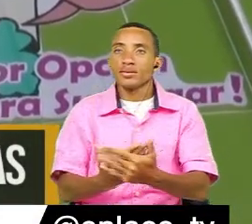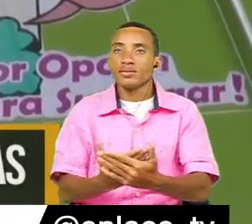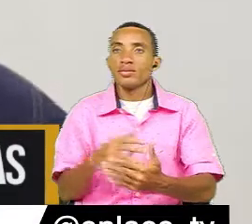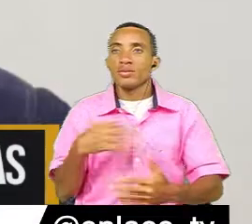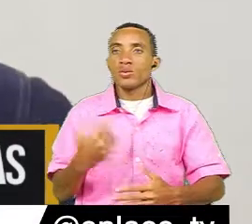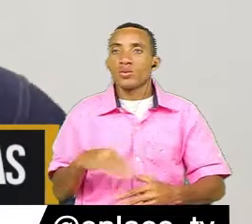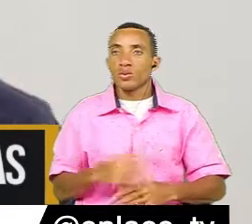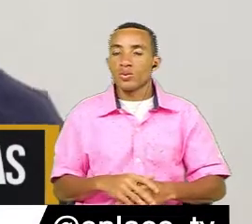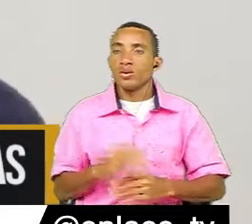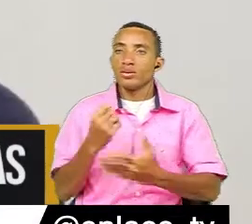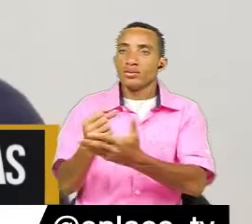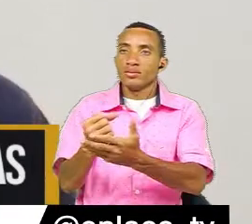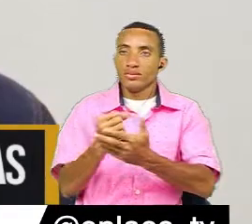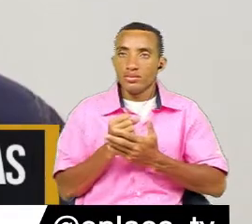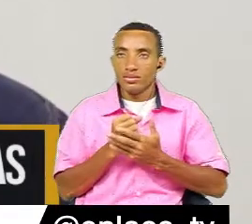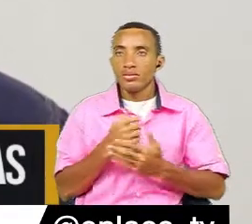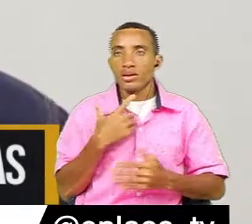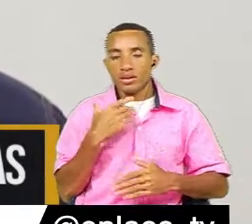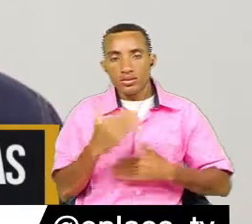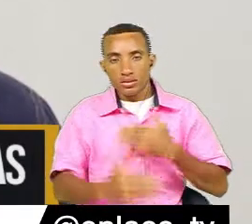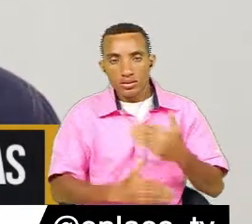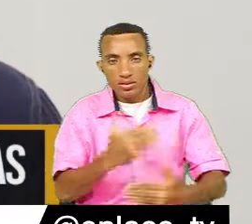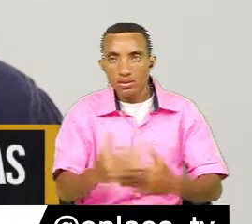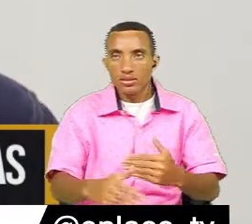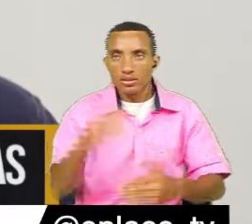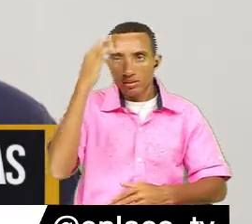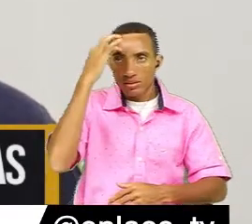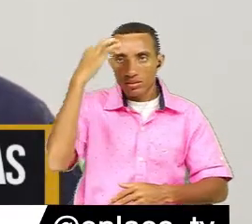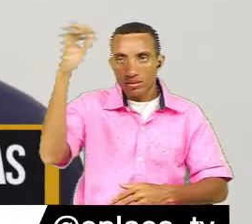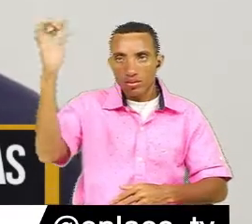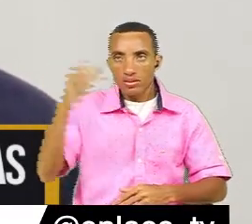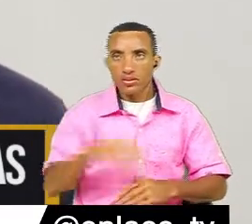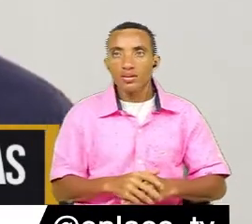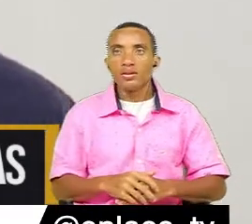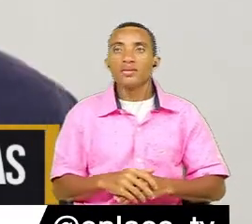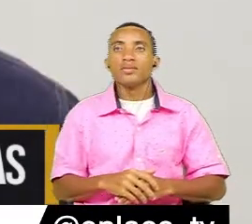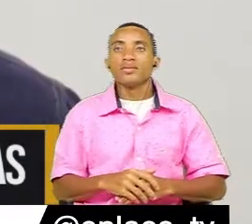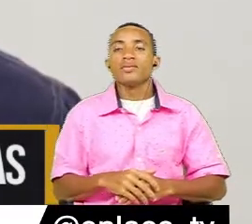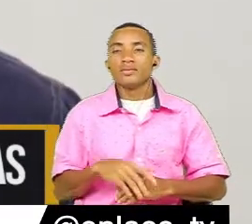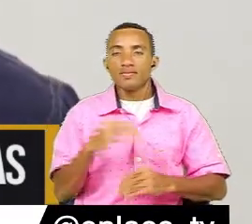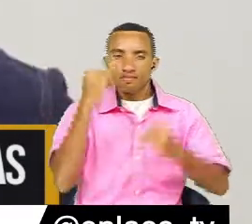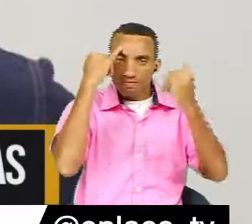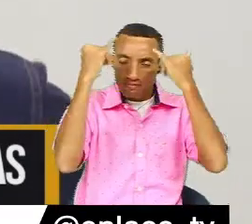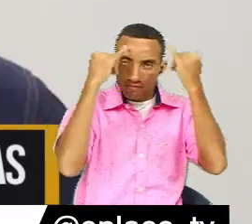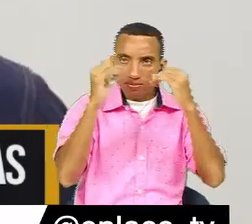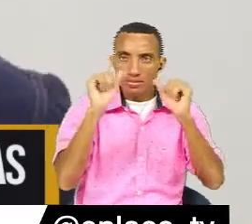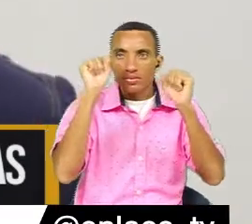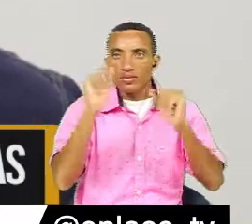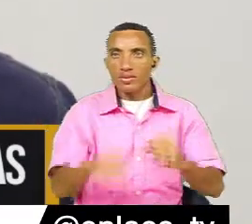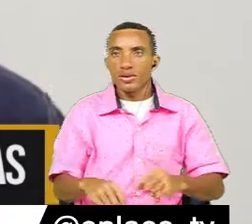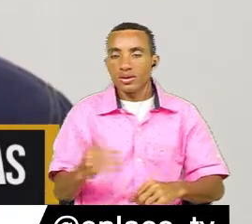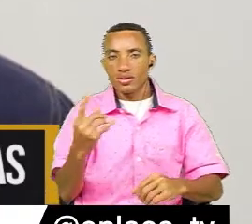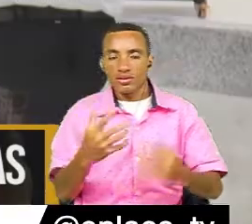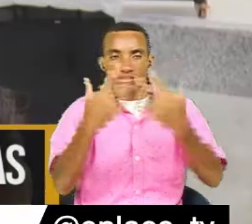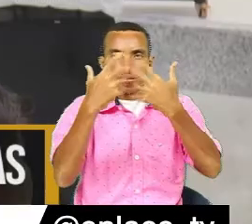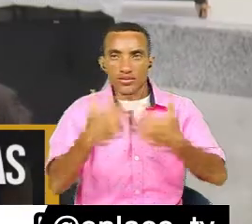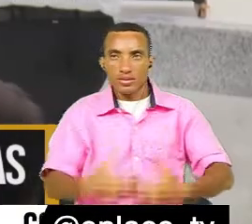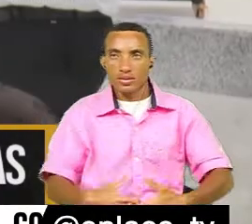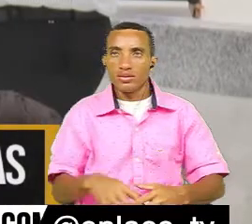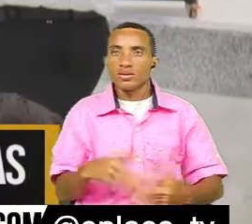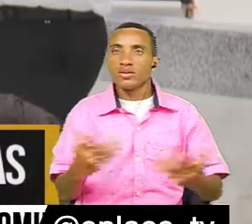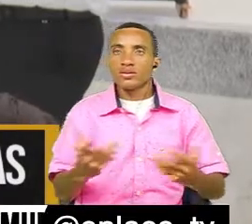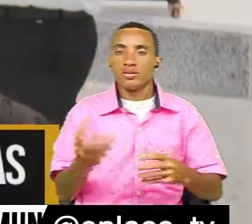Nos ayuda a simplificar nuestro proceso de profesionalización y idear estrategias que nos permitan crear empresas dentro